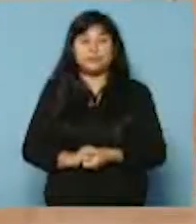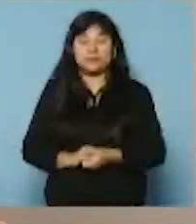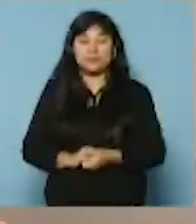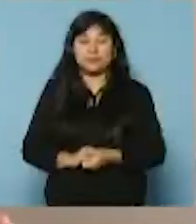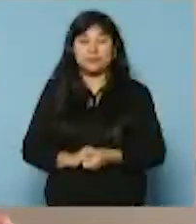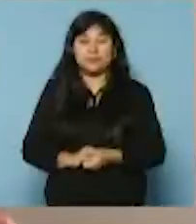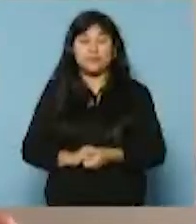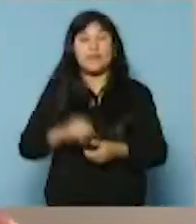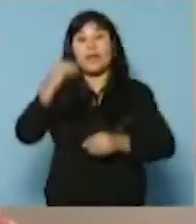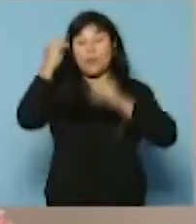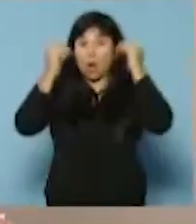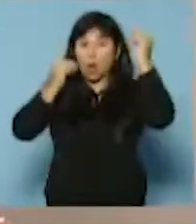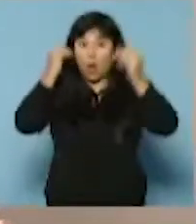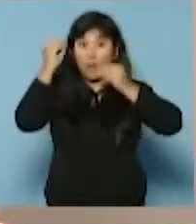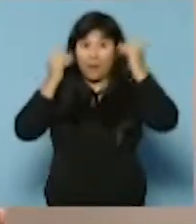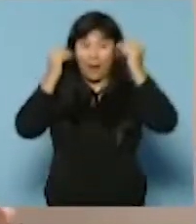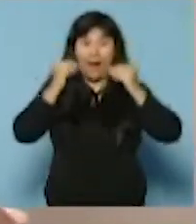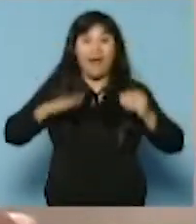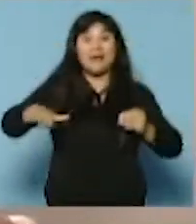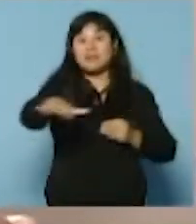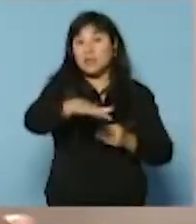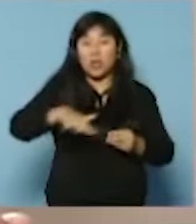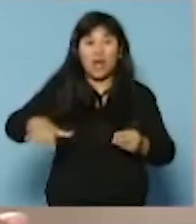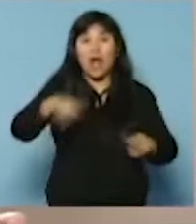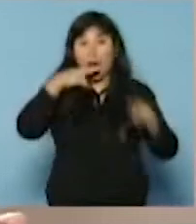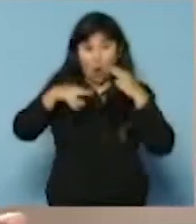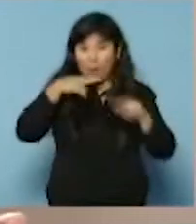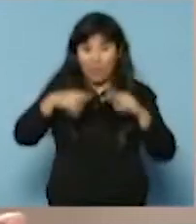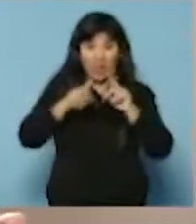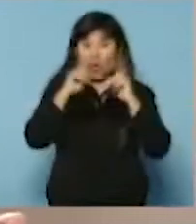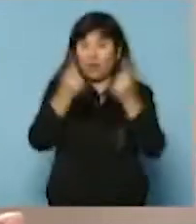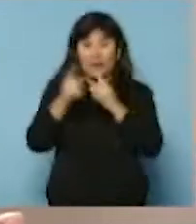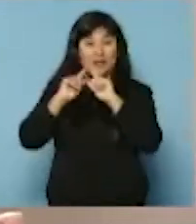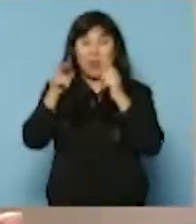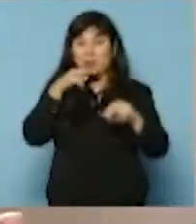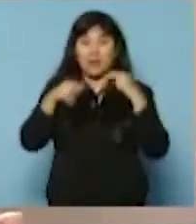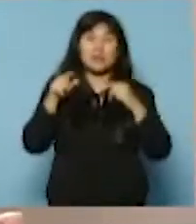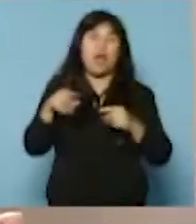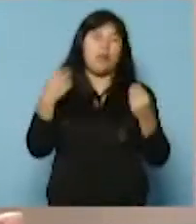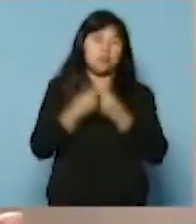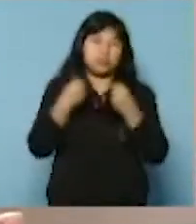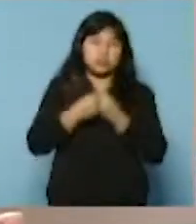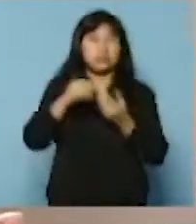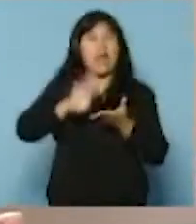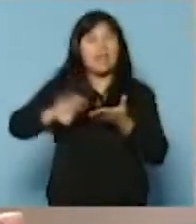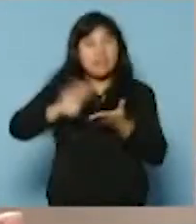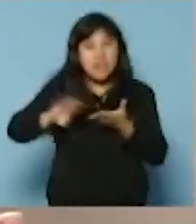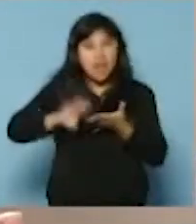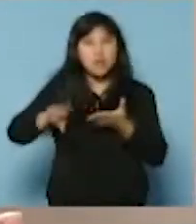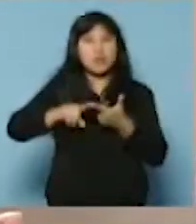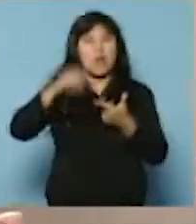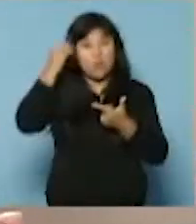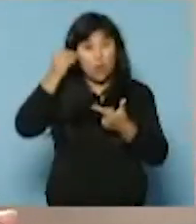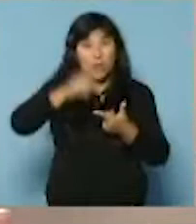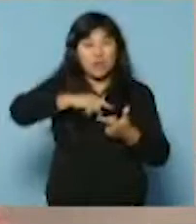preocupa la situación de los comedores la deuda que mantienen con ellos en la falta de poder contener a más